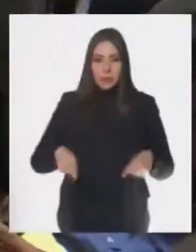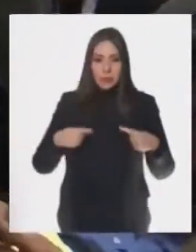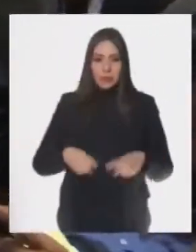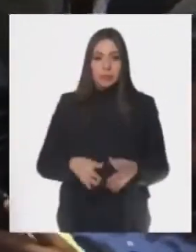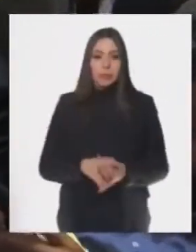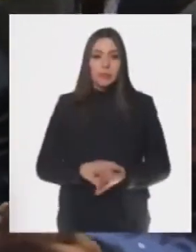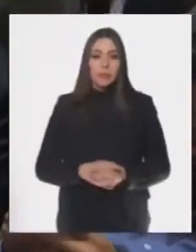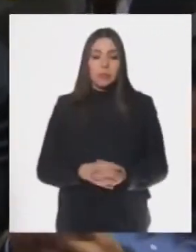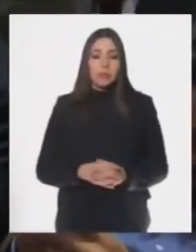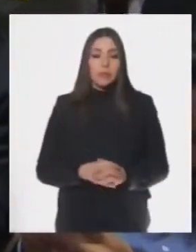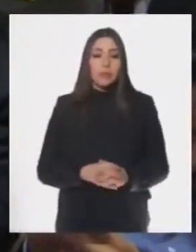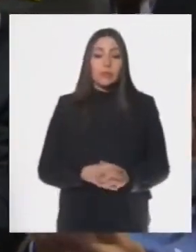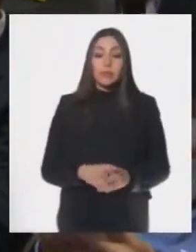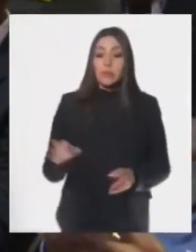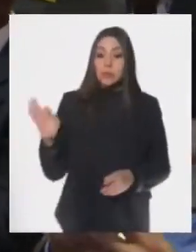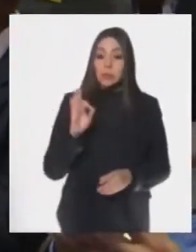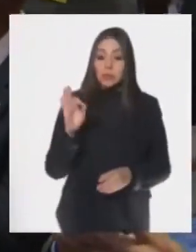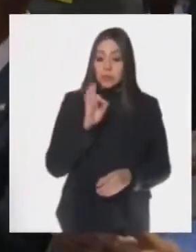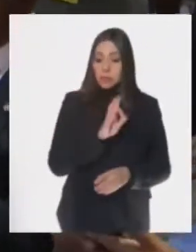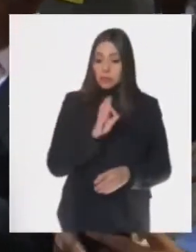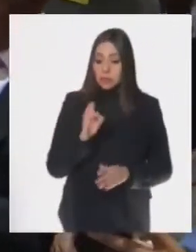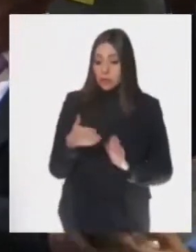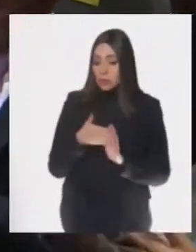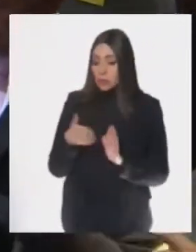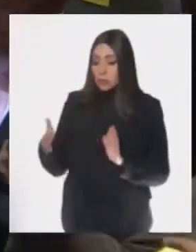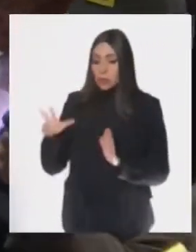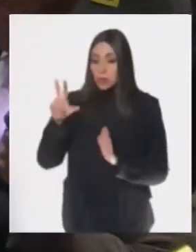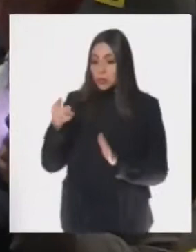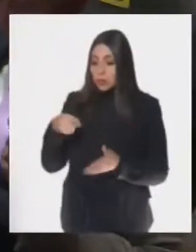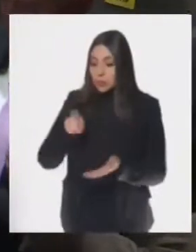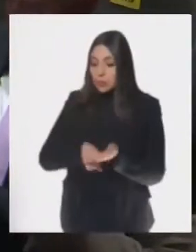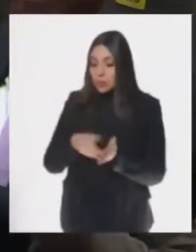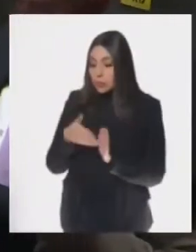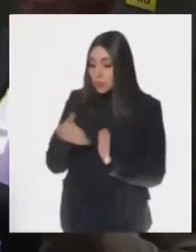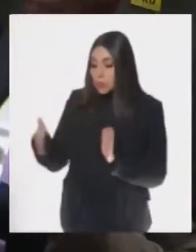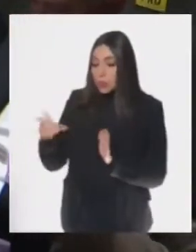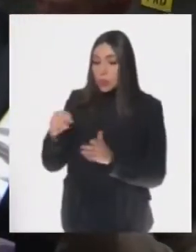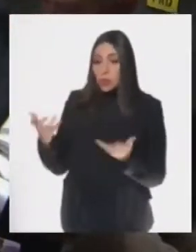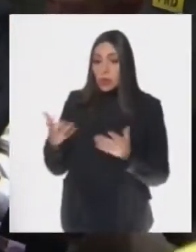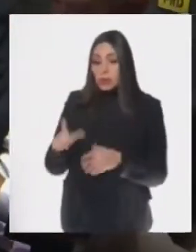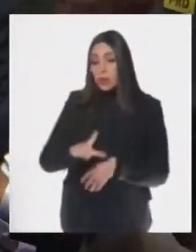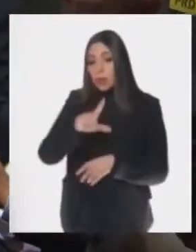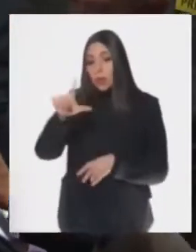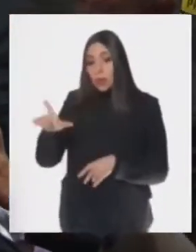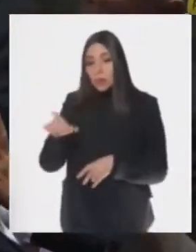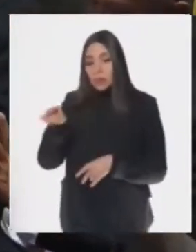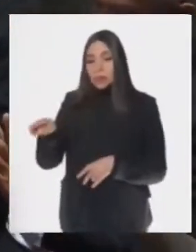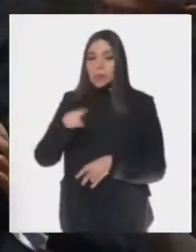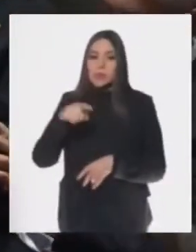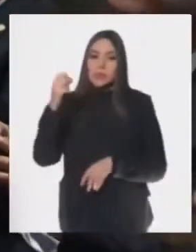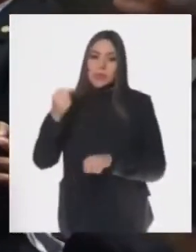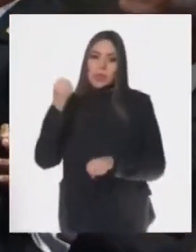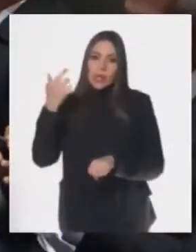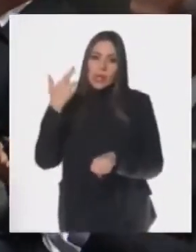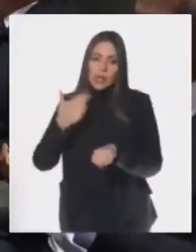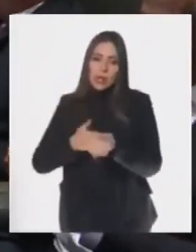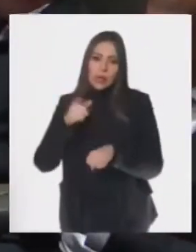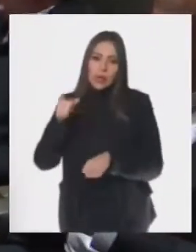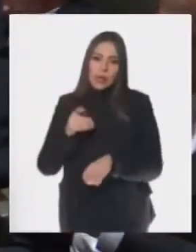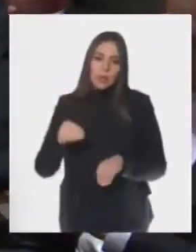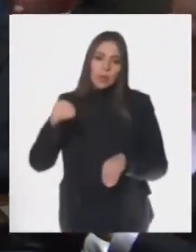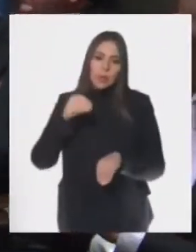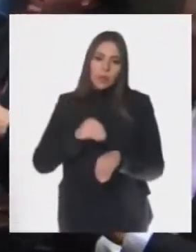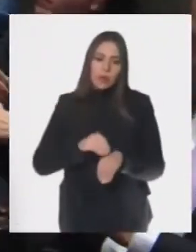En caso de no serlo dentro de ese plazo, la Secretaría fraccionará los excedentes y enajenará los